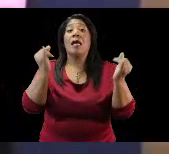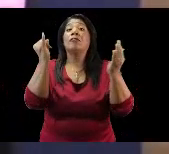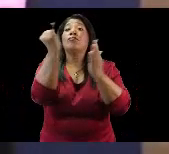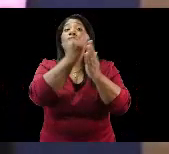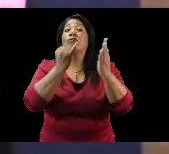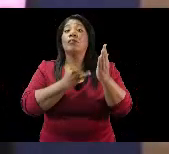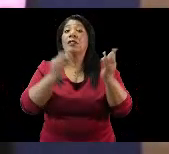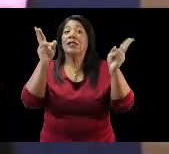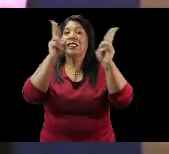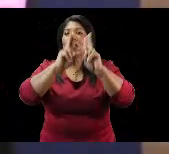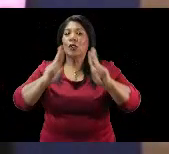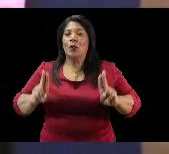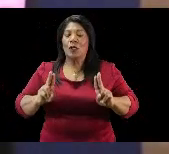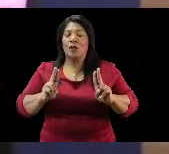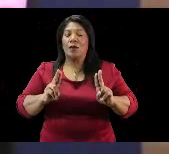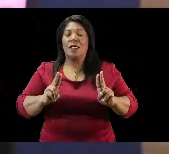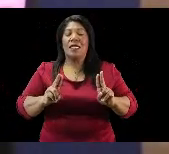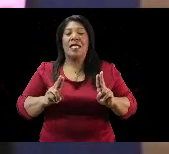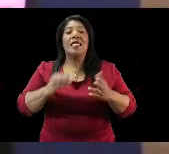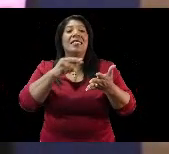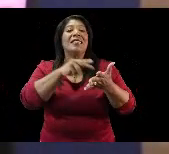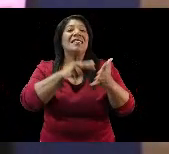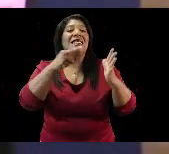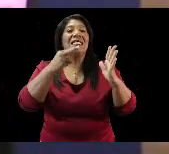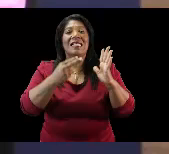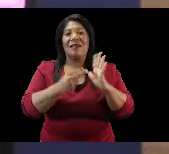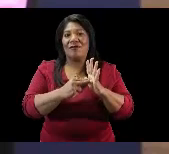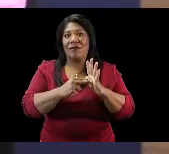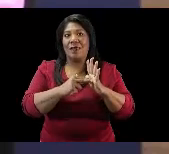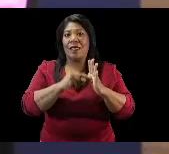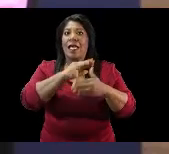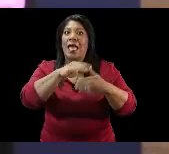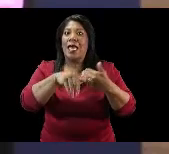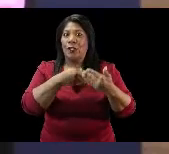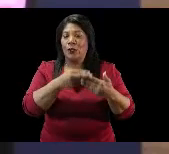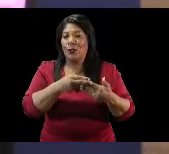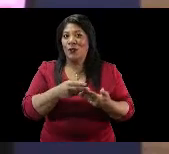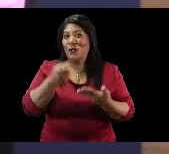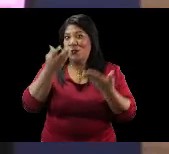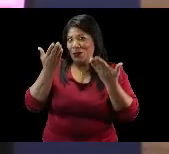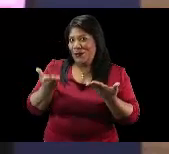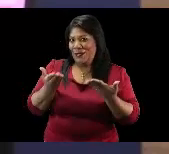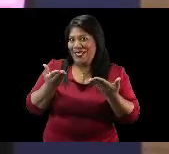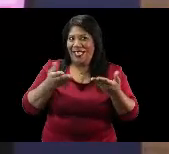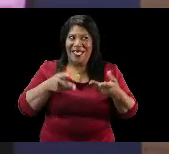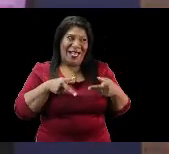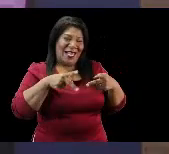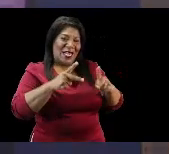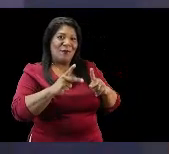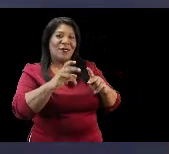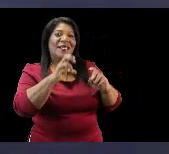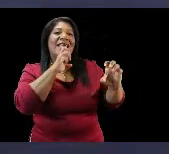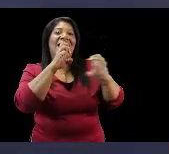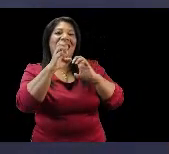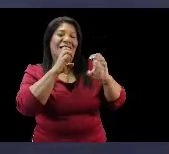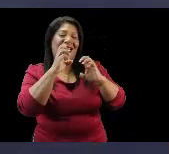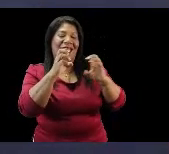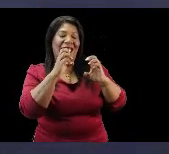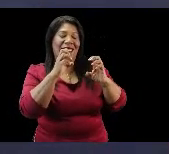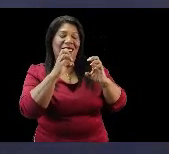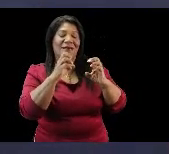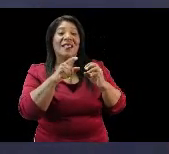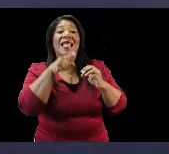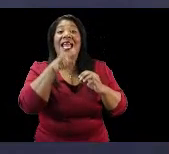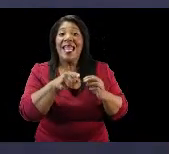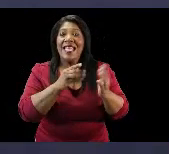diseño universal, como lo quiere con esta gran entrevista Isai y este gran espacio,